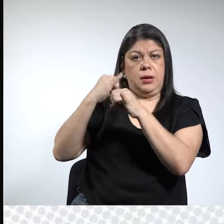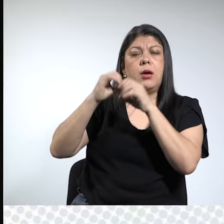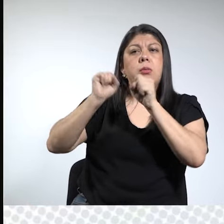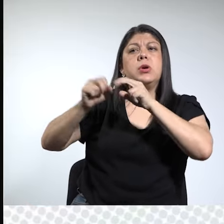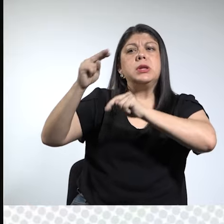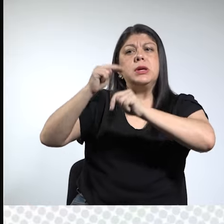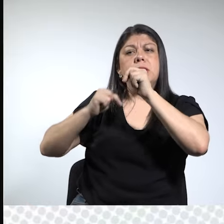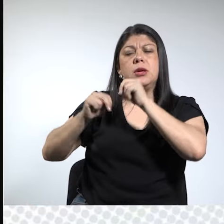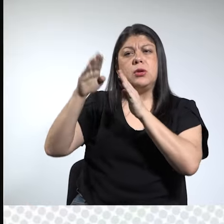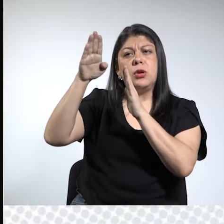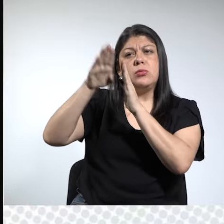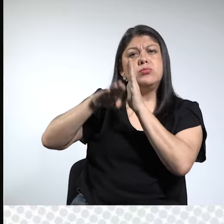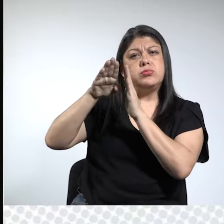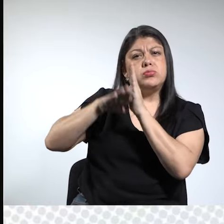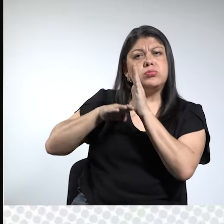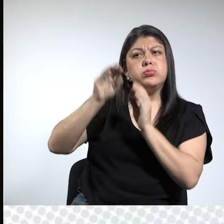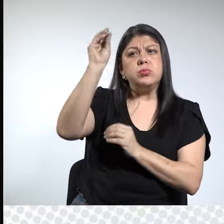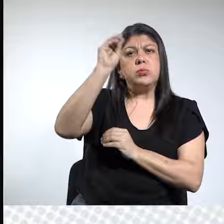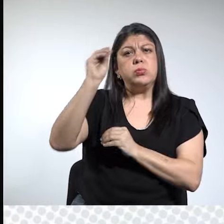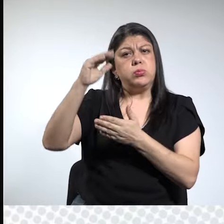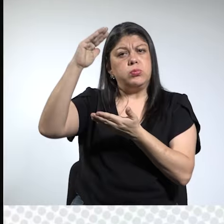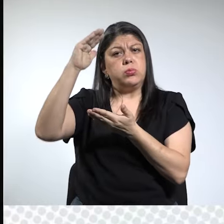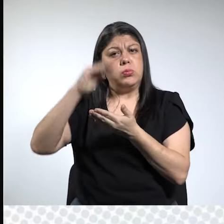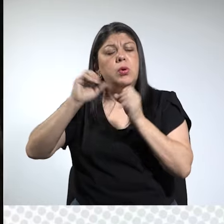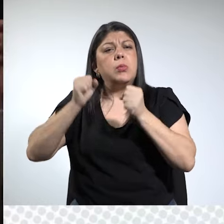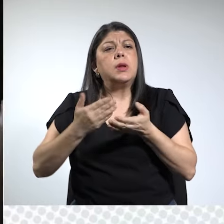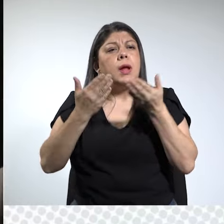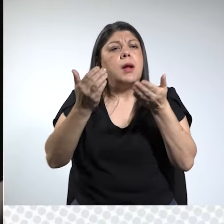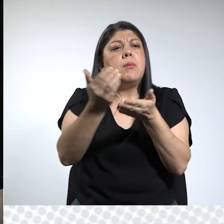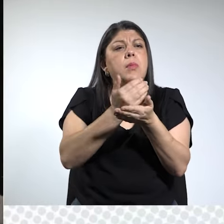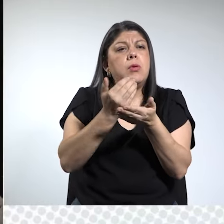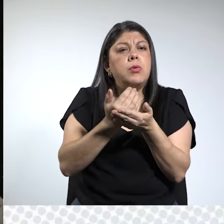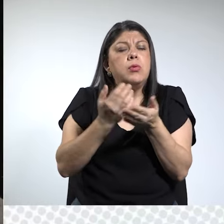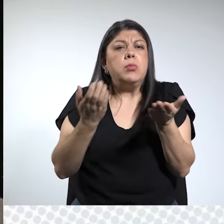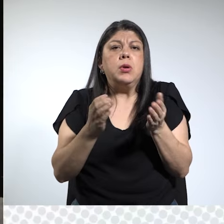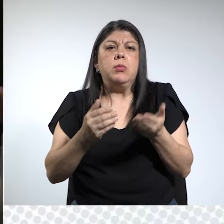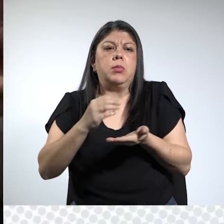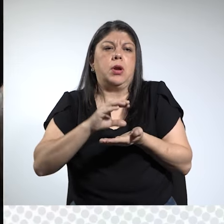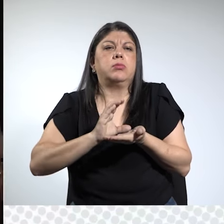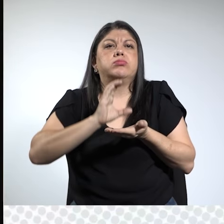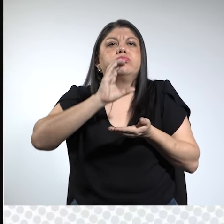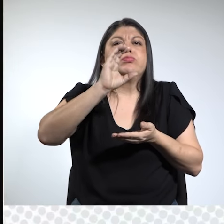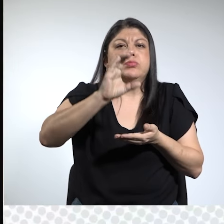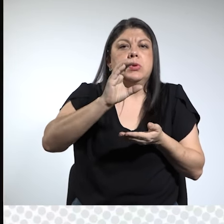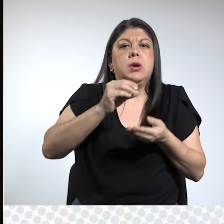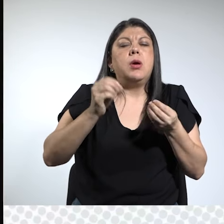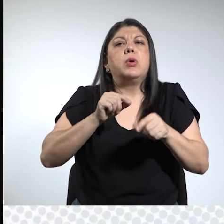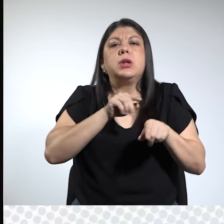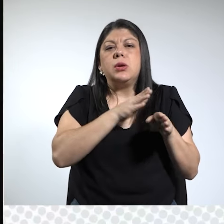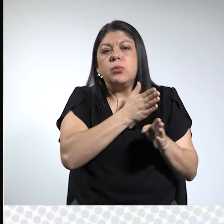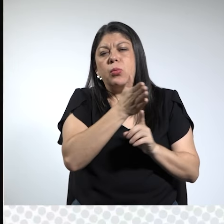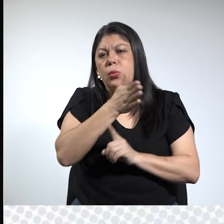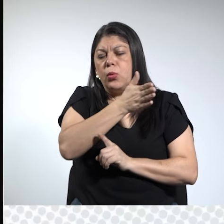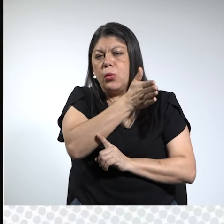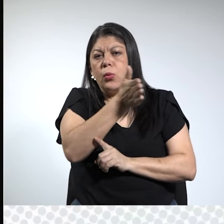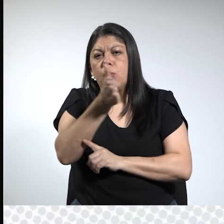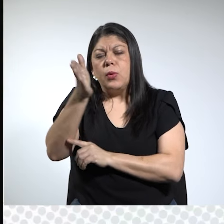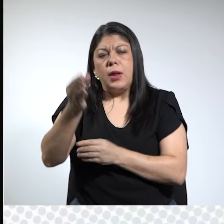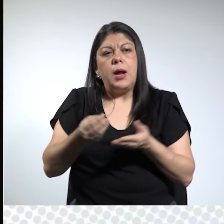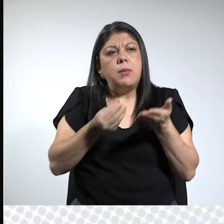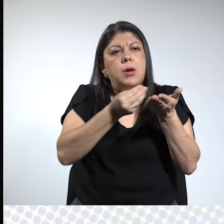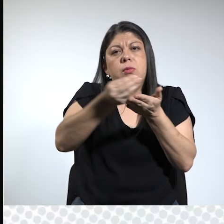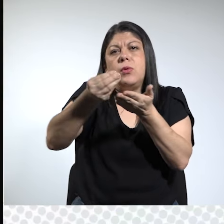negociar una baja en esas tasas de interés. Ahí usted libera recursos que antes se usaban para pagar intereses y usted ahora los redirecciona para poder